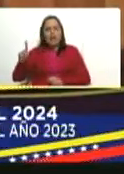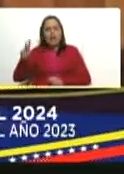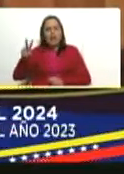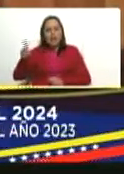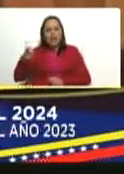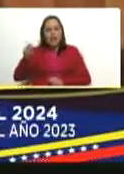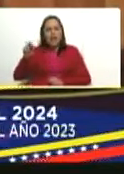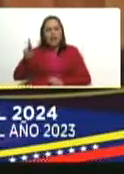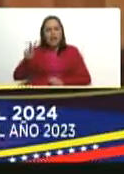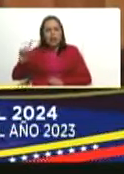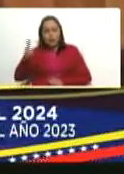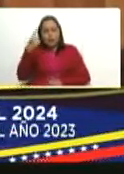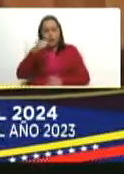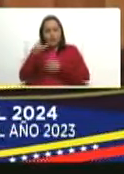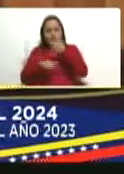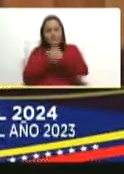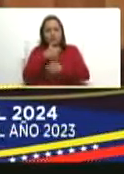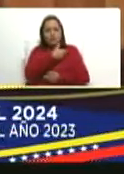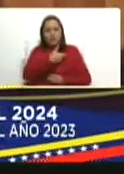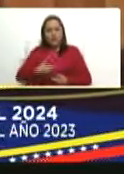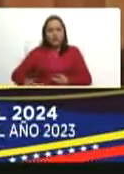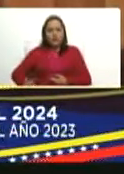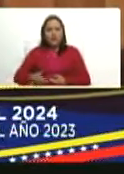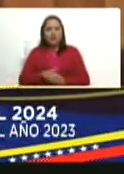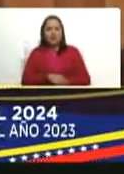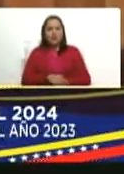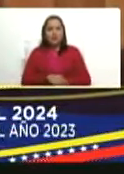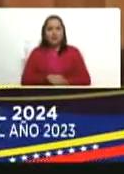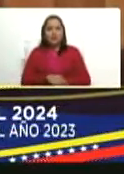primer vicepresidente,